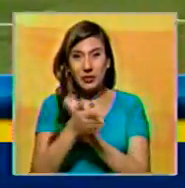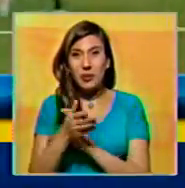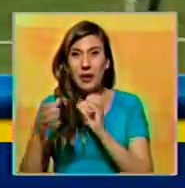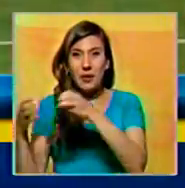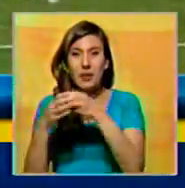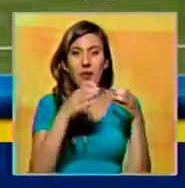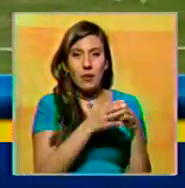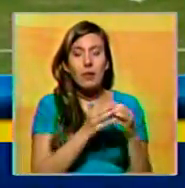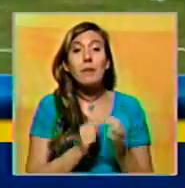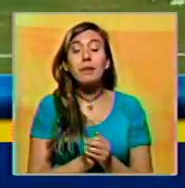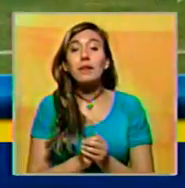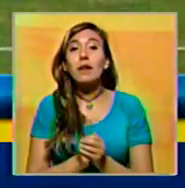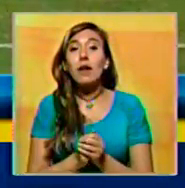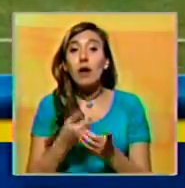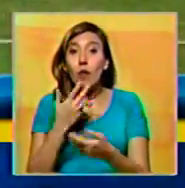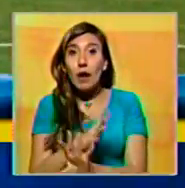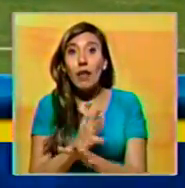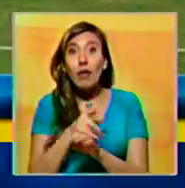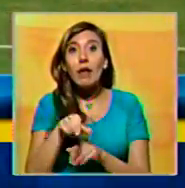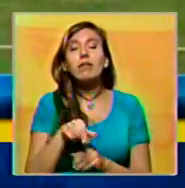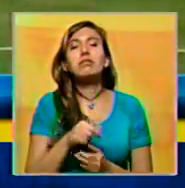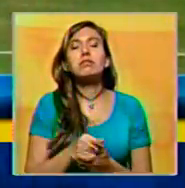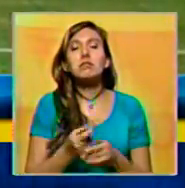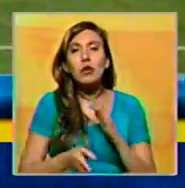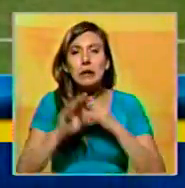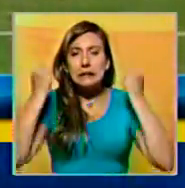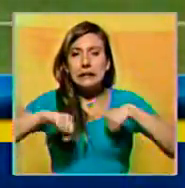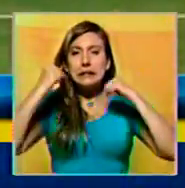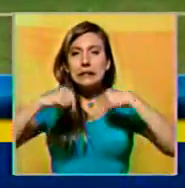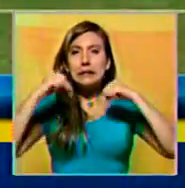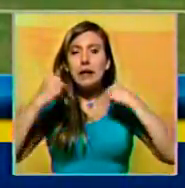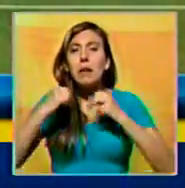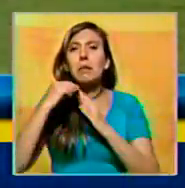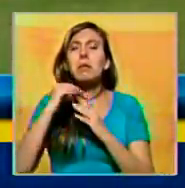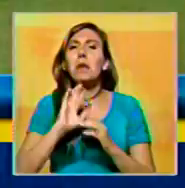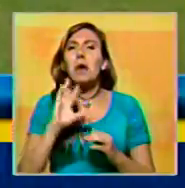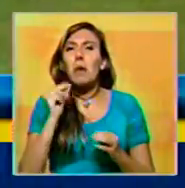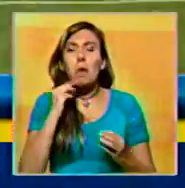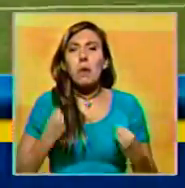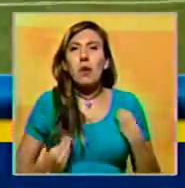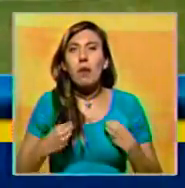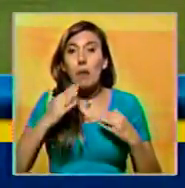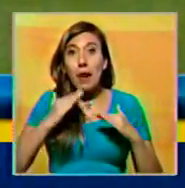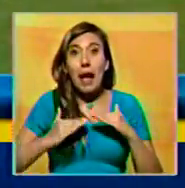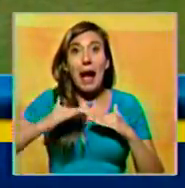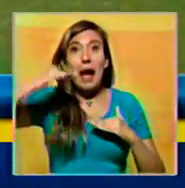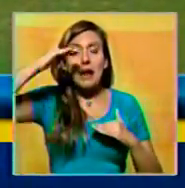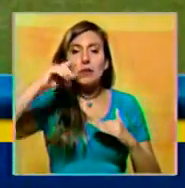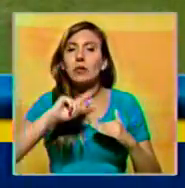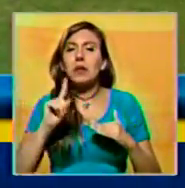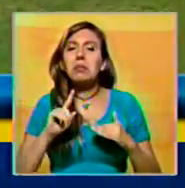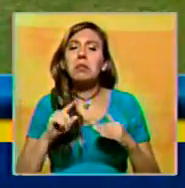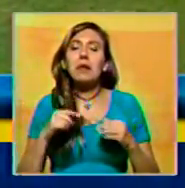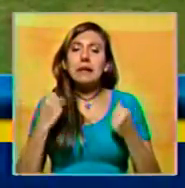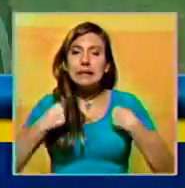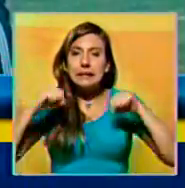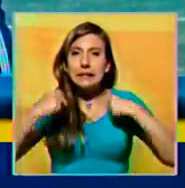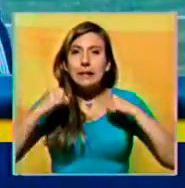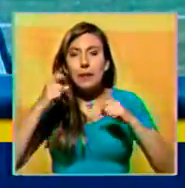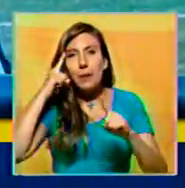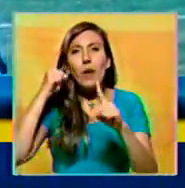los jugadores de la Vinotinto continúan trabajando en La Paz. Le restan importancia a la altura de esta ciudad y se enfocan en el juego que despegarán ante los